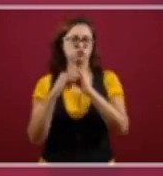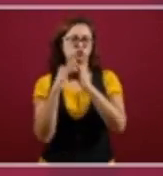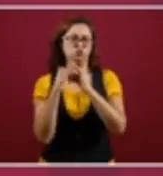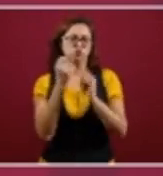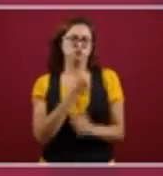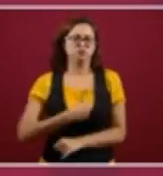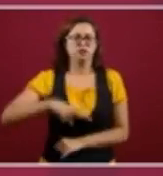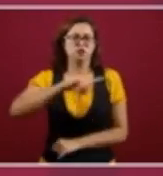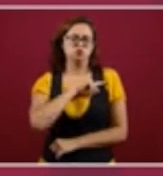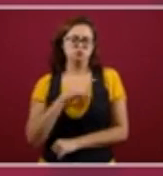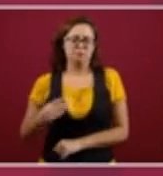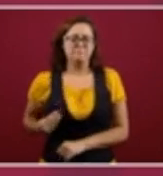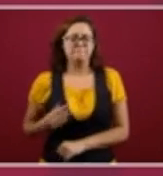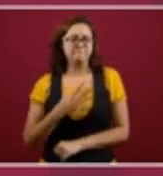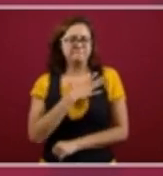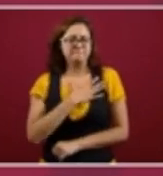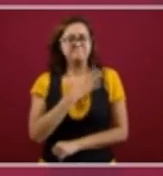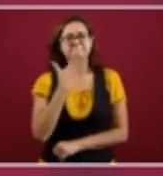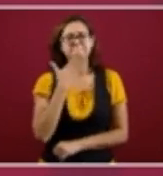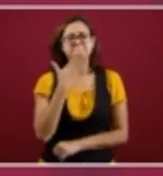Bienestar.